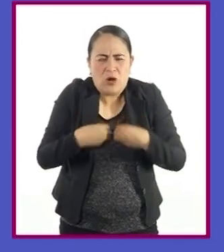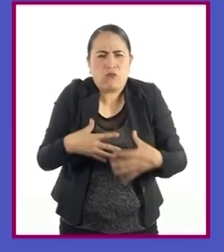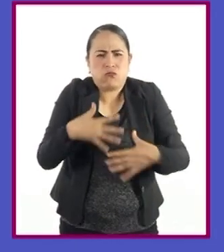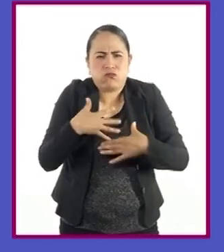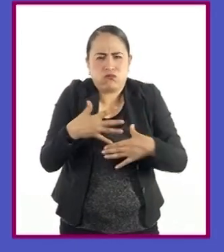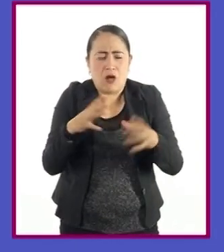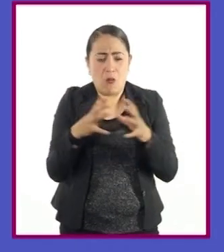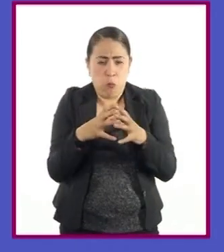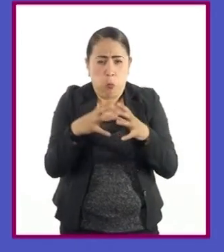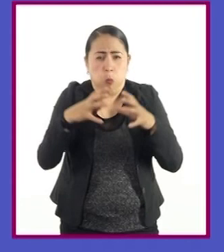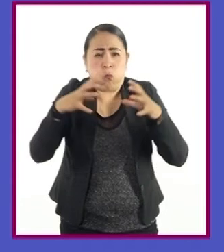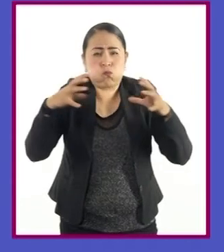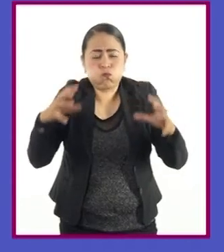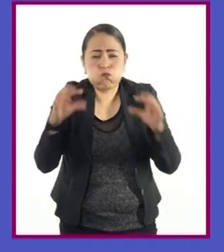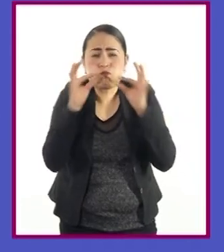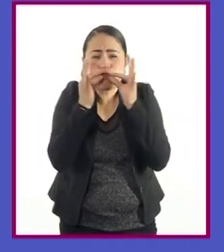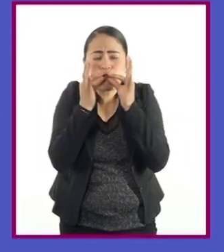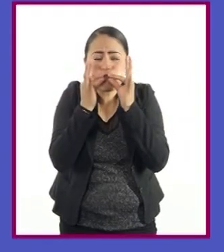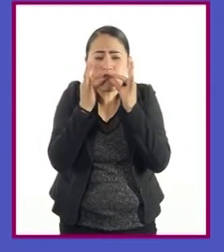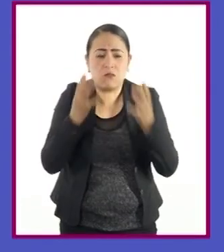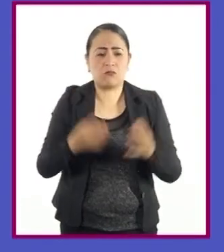se le pronunciaba la boca.